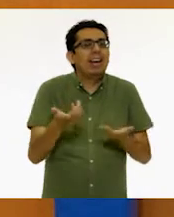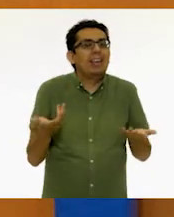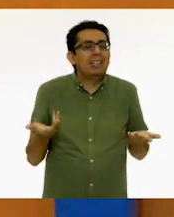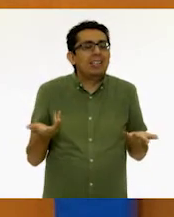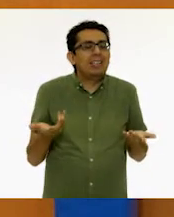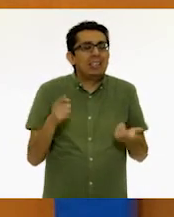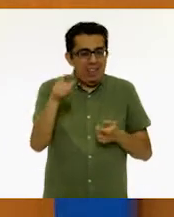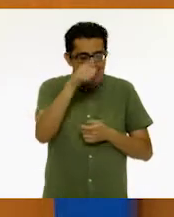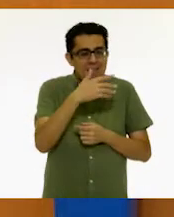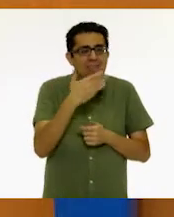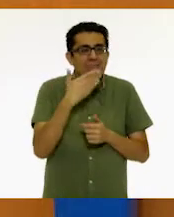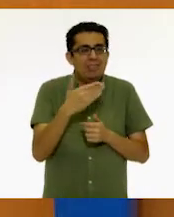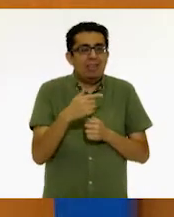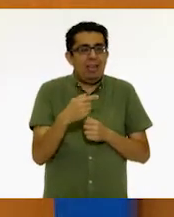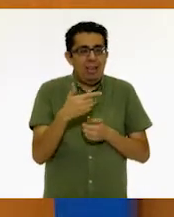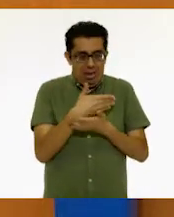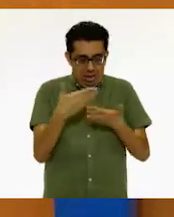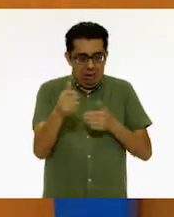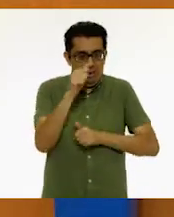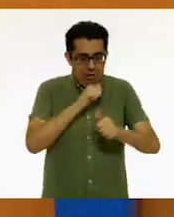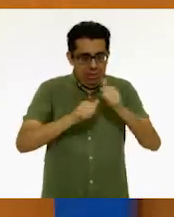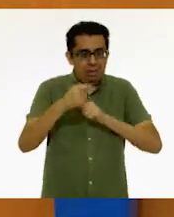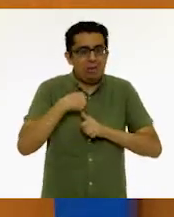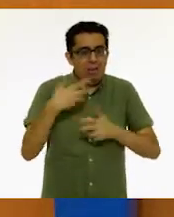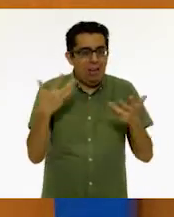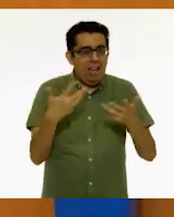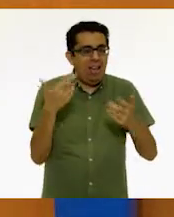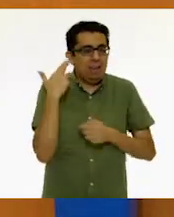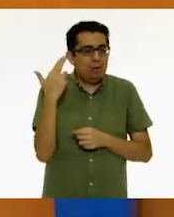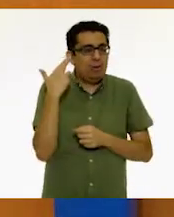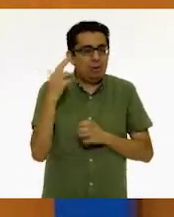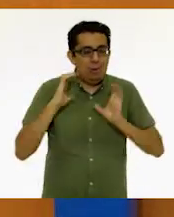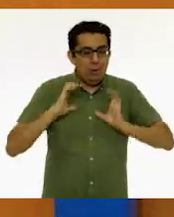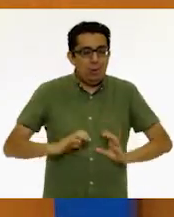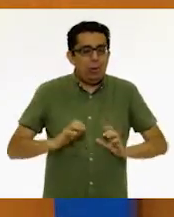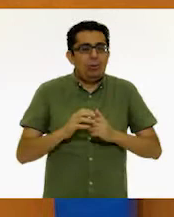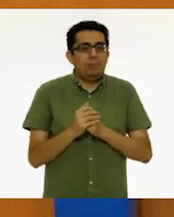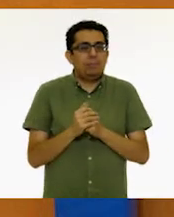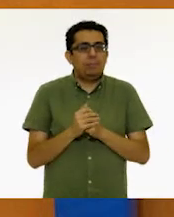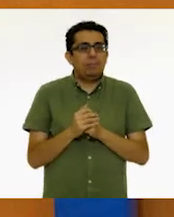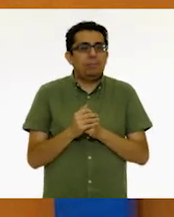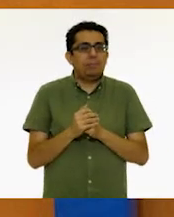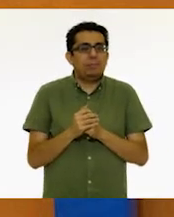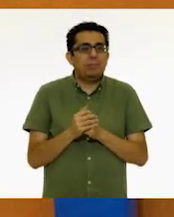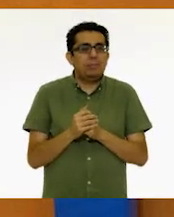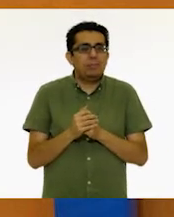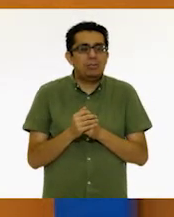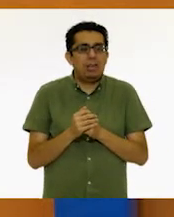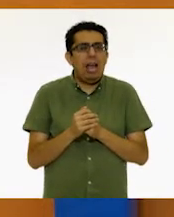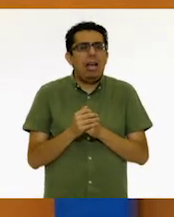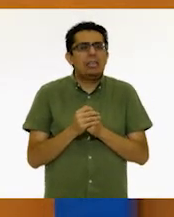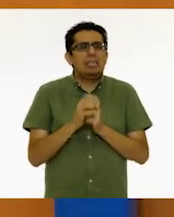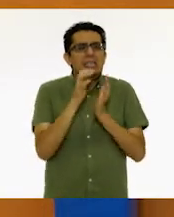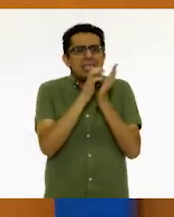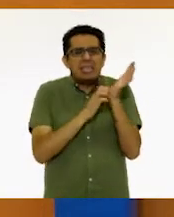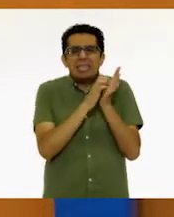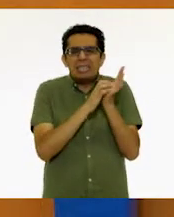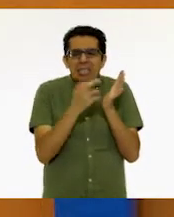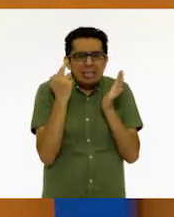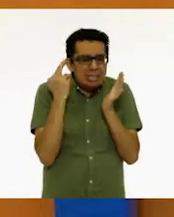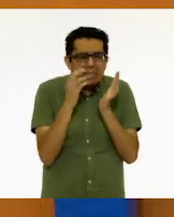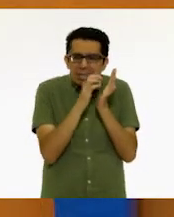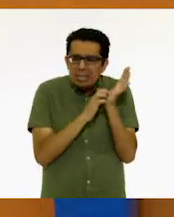¡Ay, muy bien! Me va a mí, ¿eh? Me va a mí. Este, me va a mí. Este, cuando te rascas. A ver si se escucha.